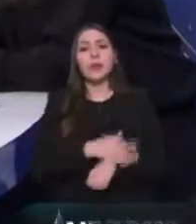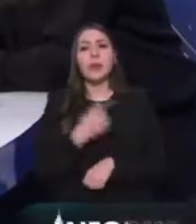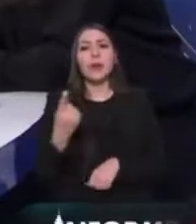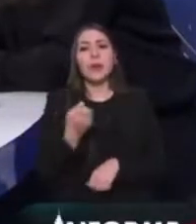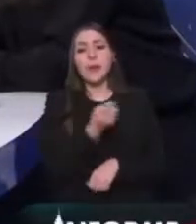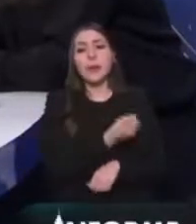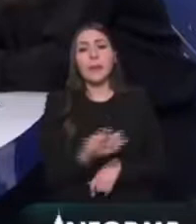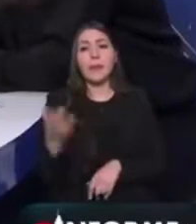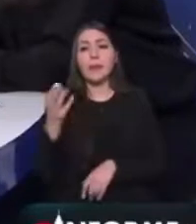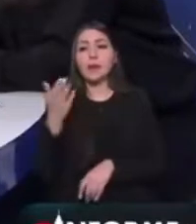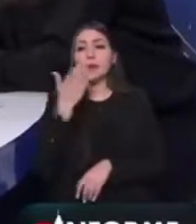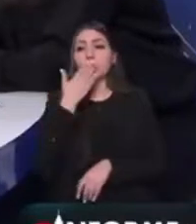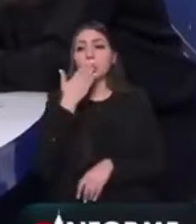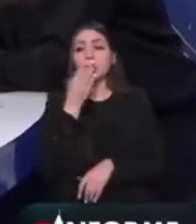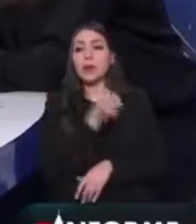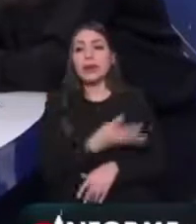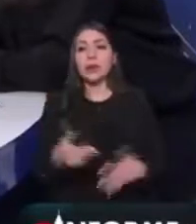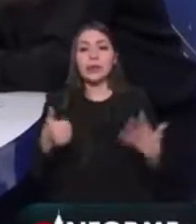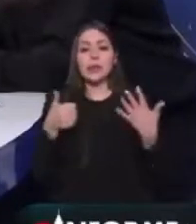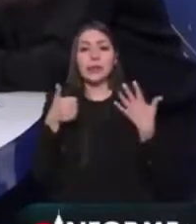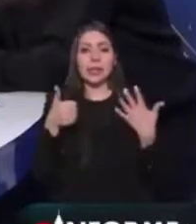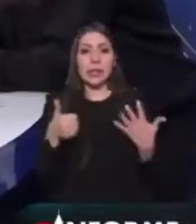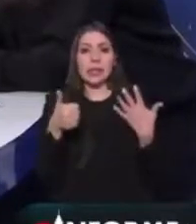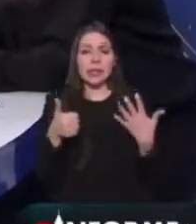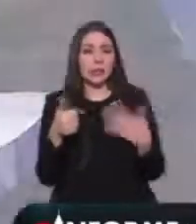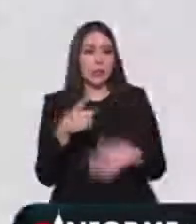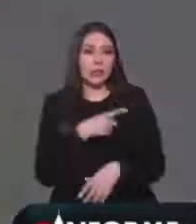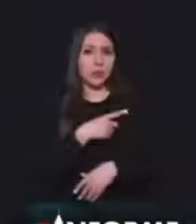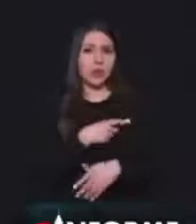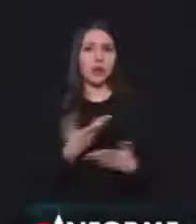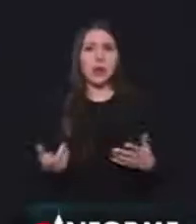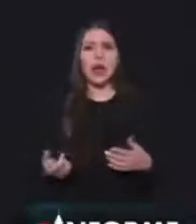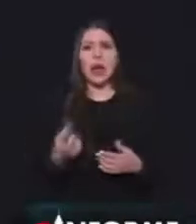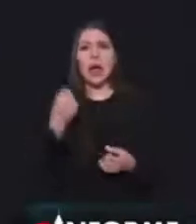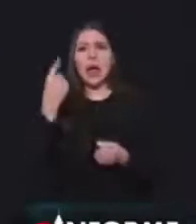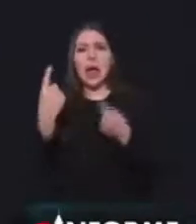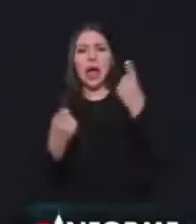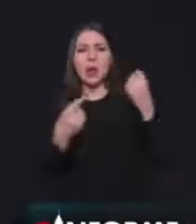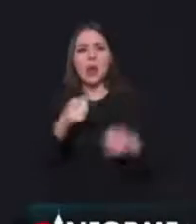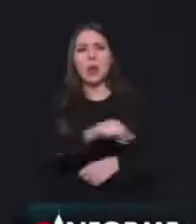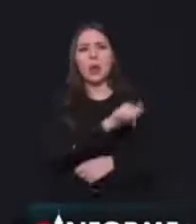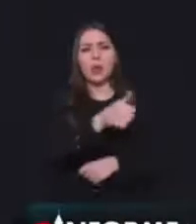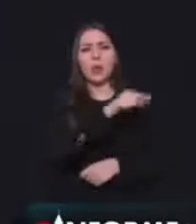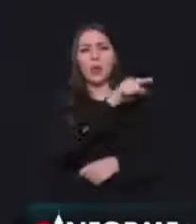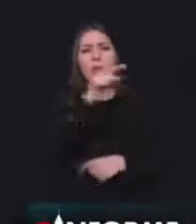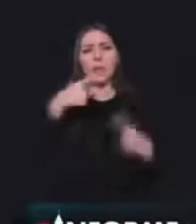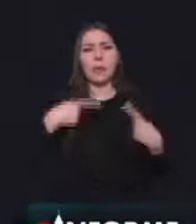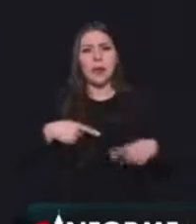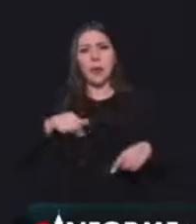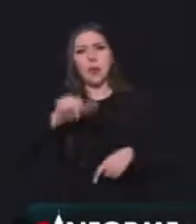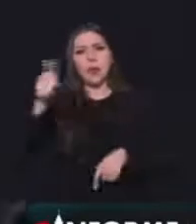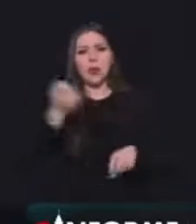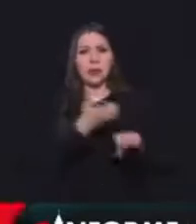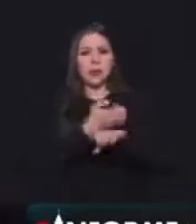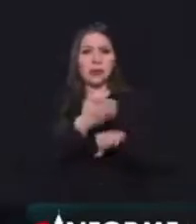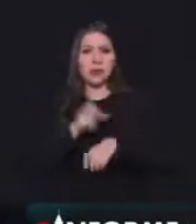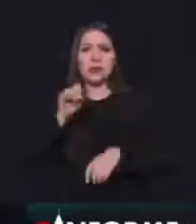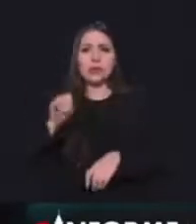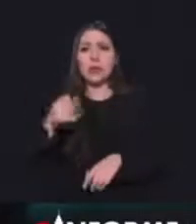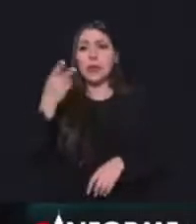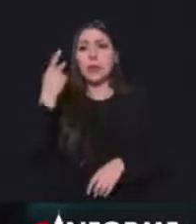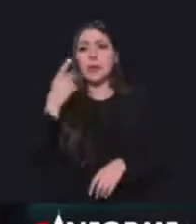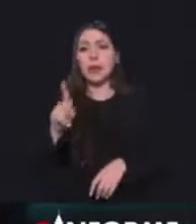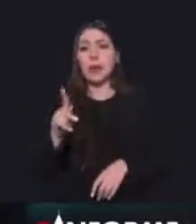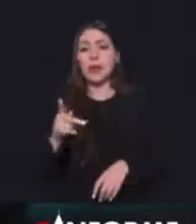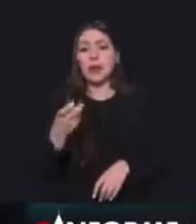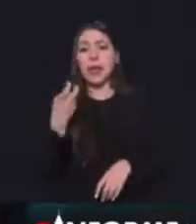6 en Sonora nada más, ¿no? Y se han reportado quizá algunos otros en varios estados, y es algo que no